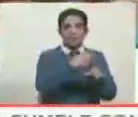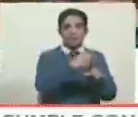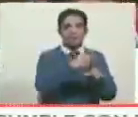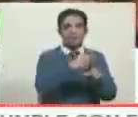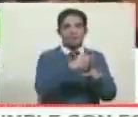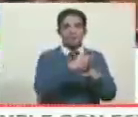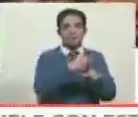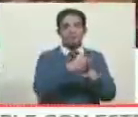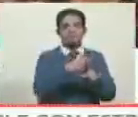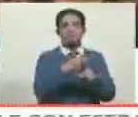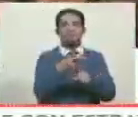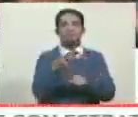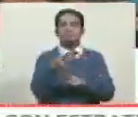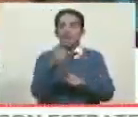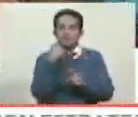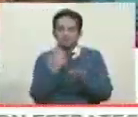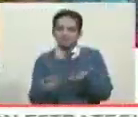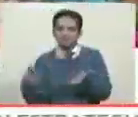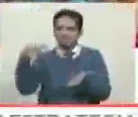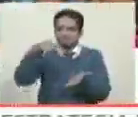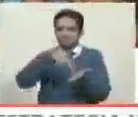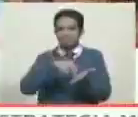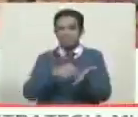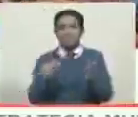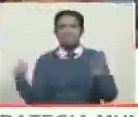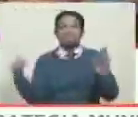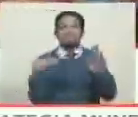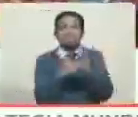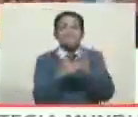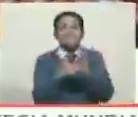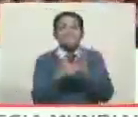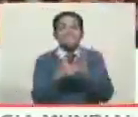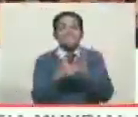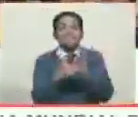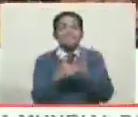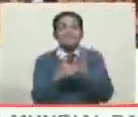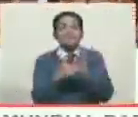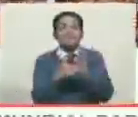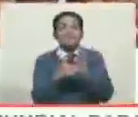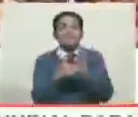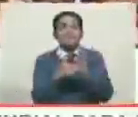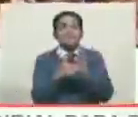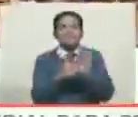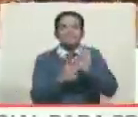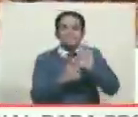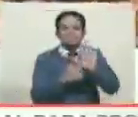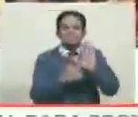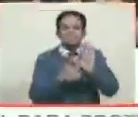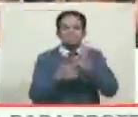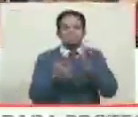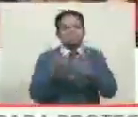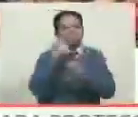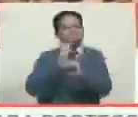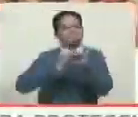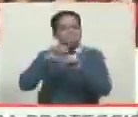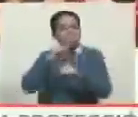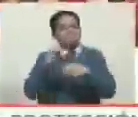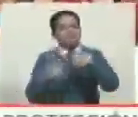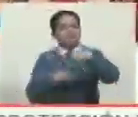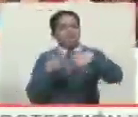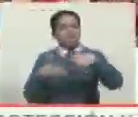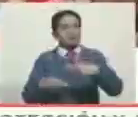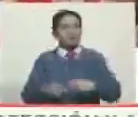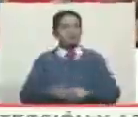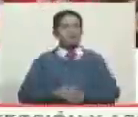levantarse miles y miles con la bandera de la patria y de la defensa de la revolución bolivariana